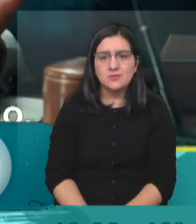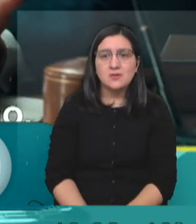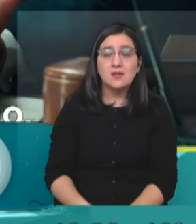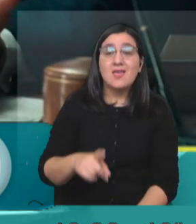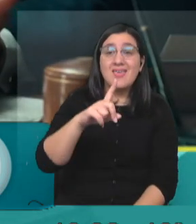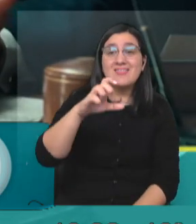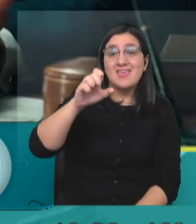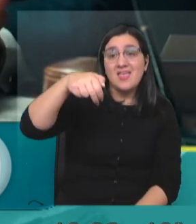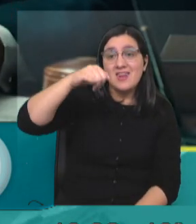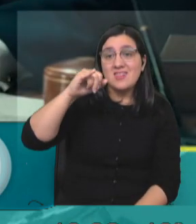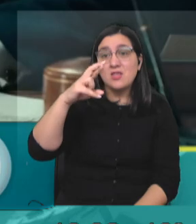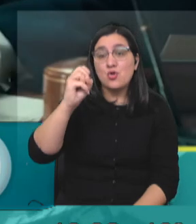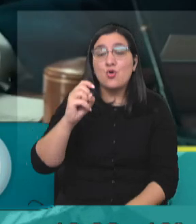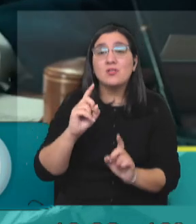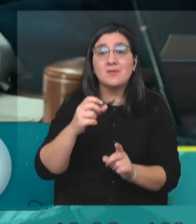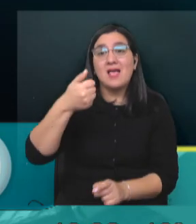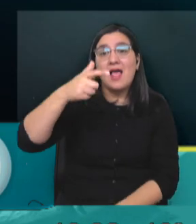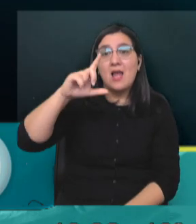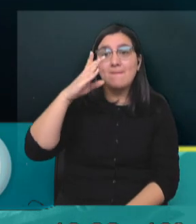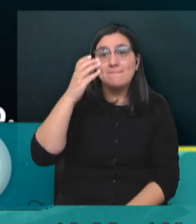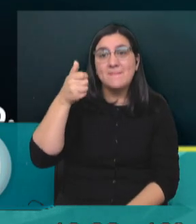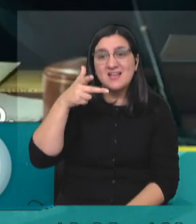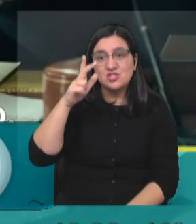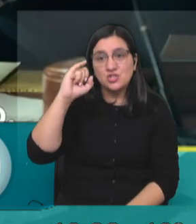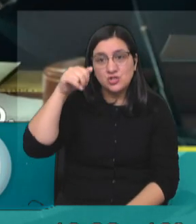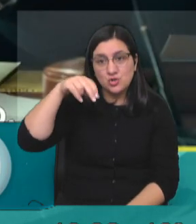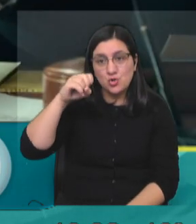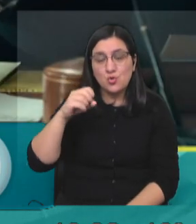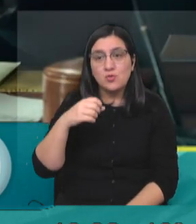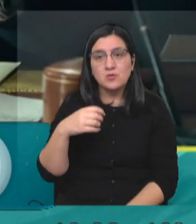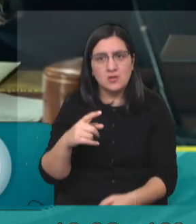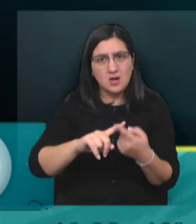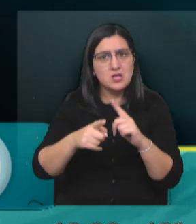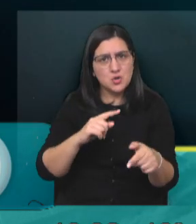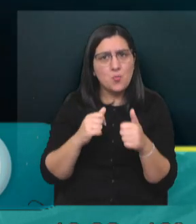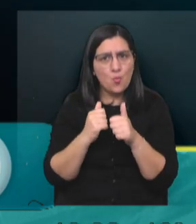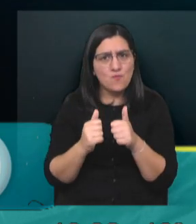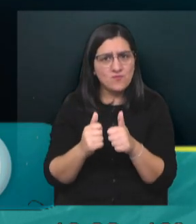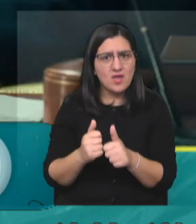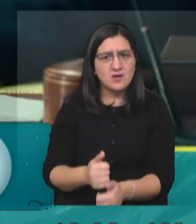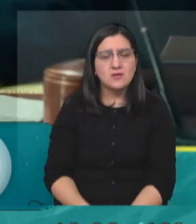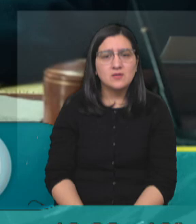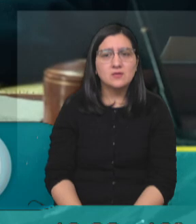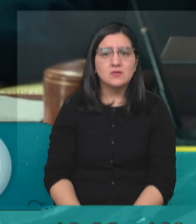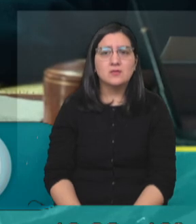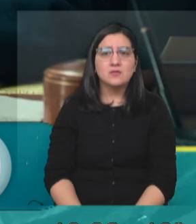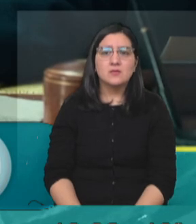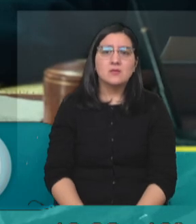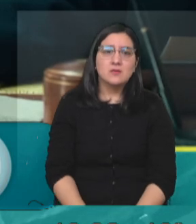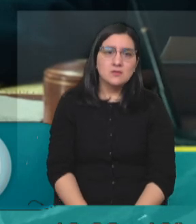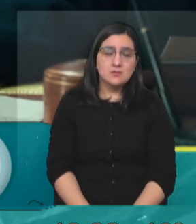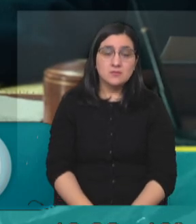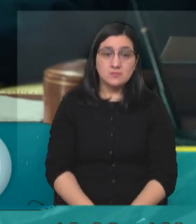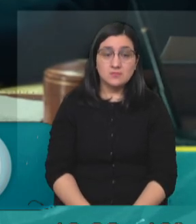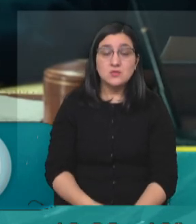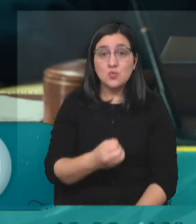Niro y Pacino, que se llevan muy bien en el rodaje de esta película, y es una de las grandes obras